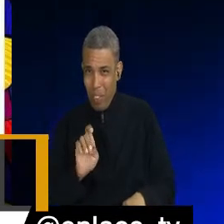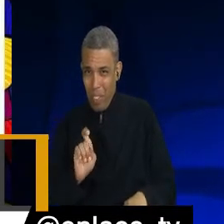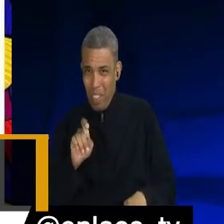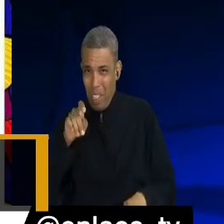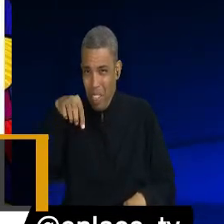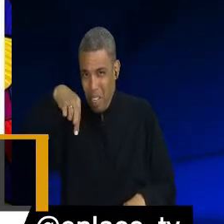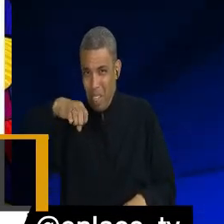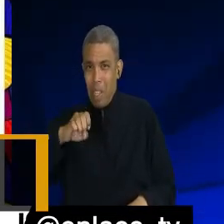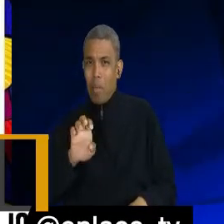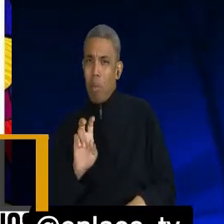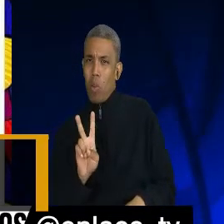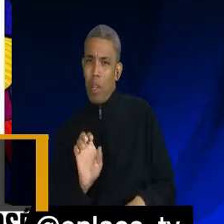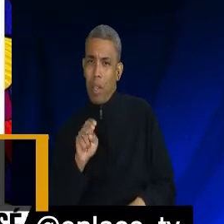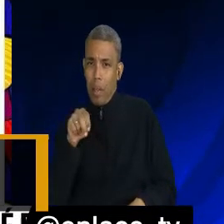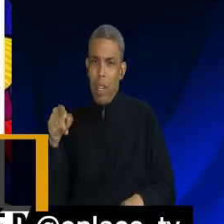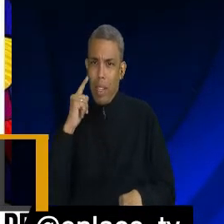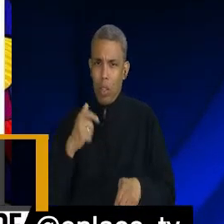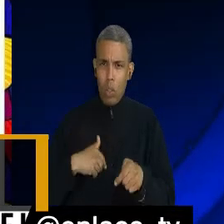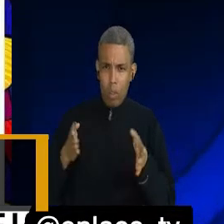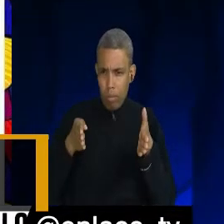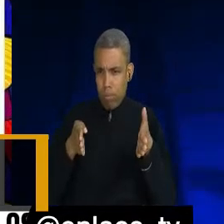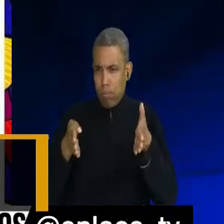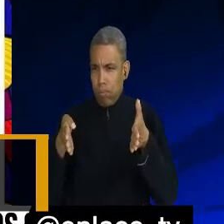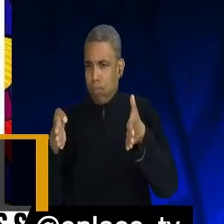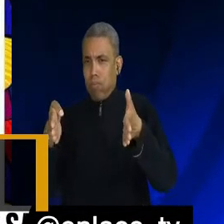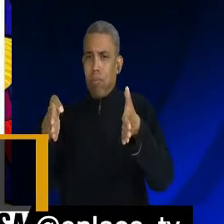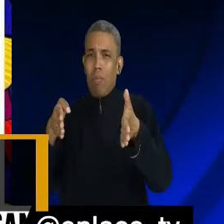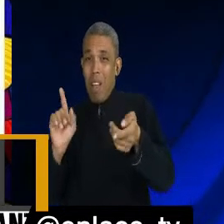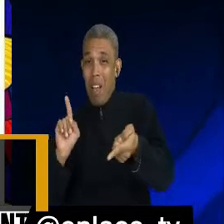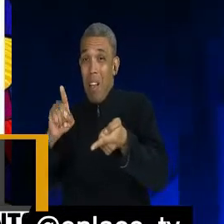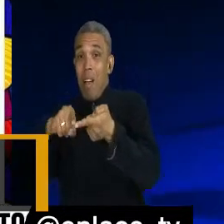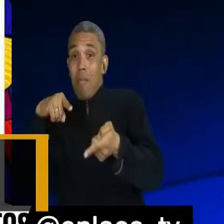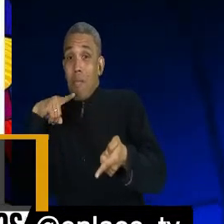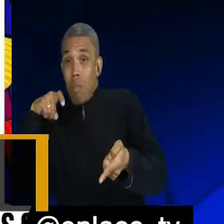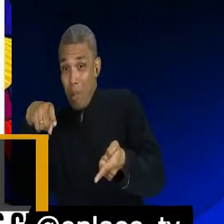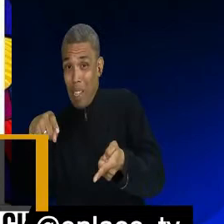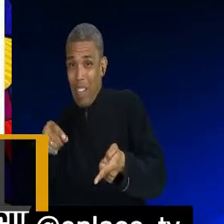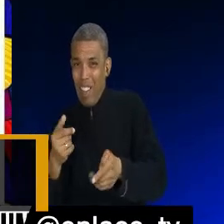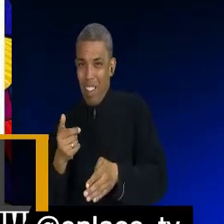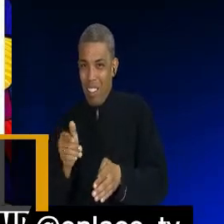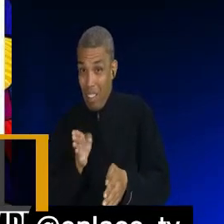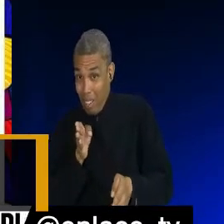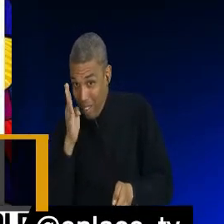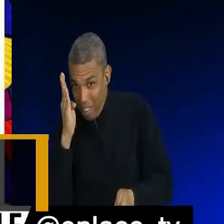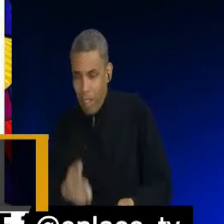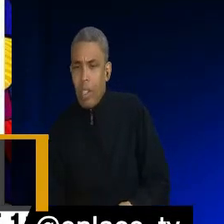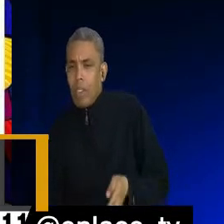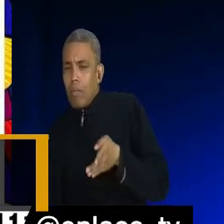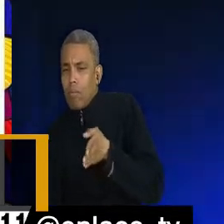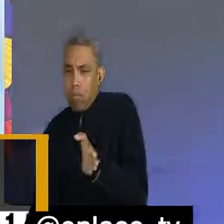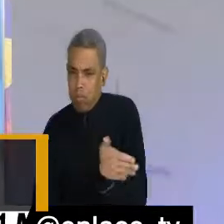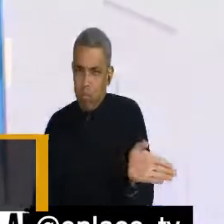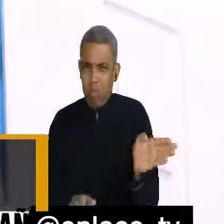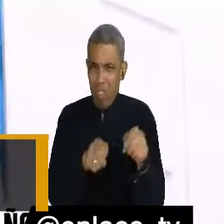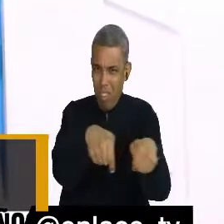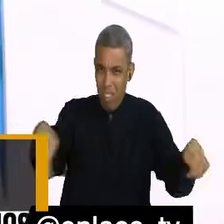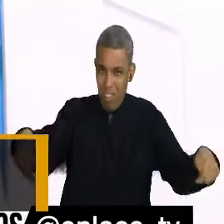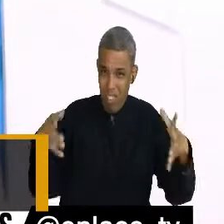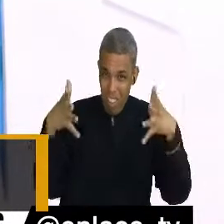mismo nombre lo dice, es un encuentro cultural donde unimos diferentes líderes de barrios y comunas para que muestren sus